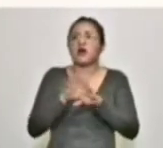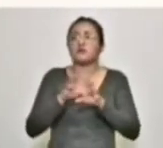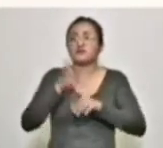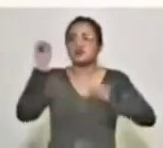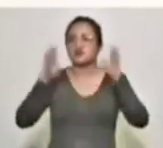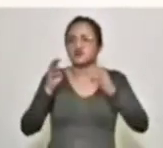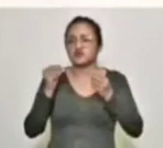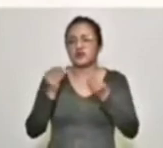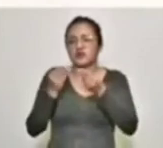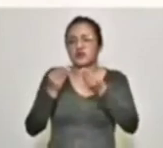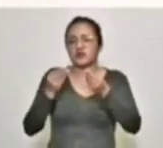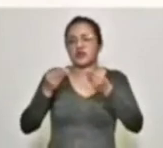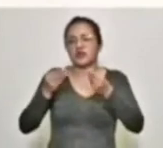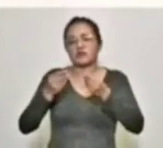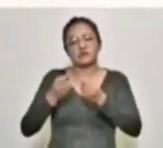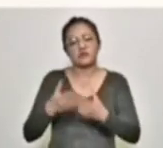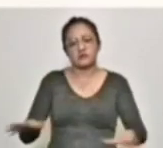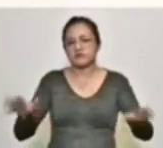arenoso.